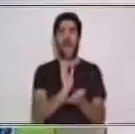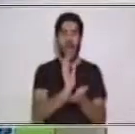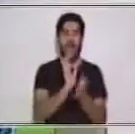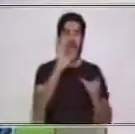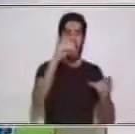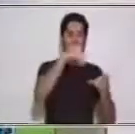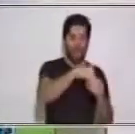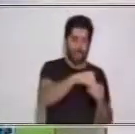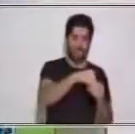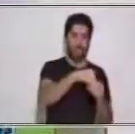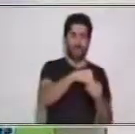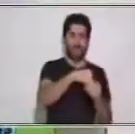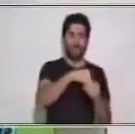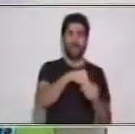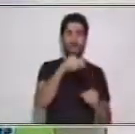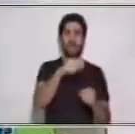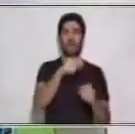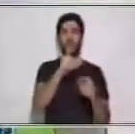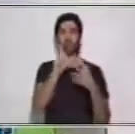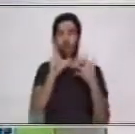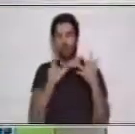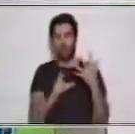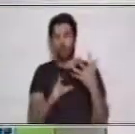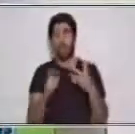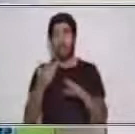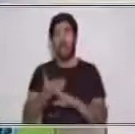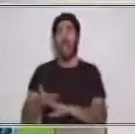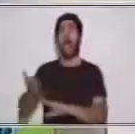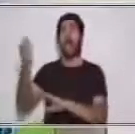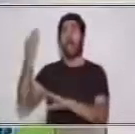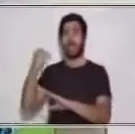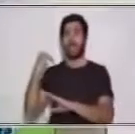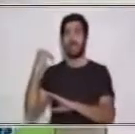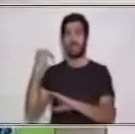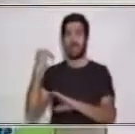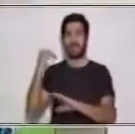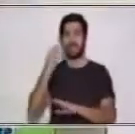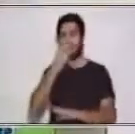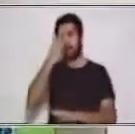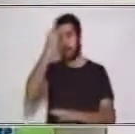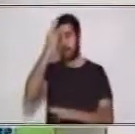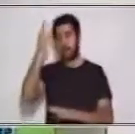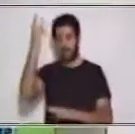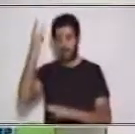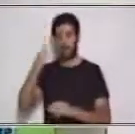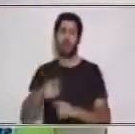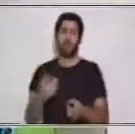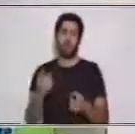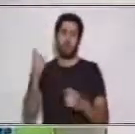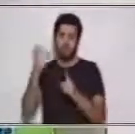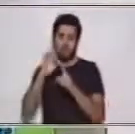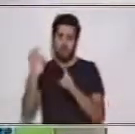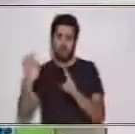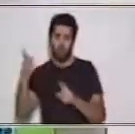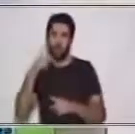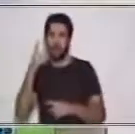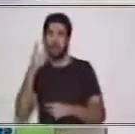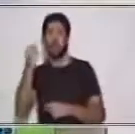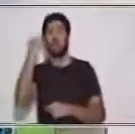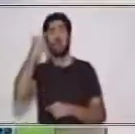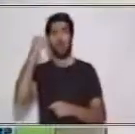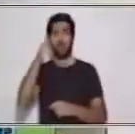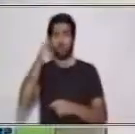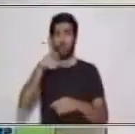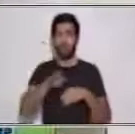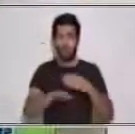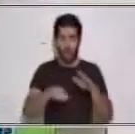nos antecedió, los mayas, ahí ya va teniendo más sentido. Imaginar que mientras camina sobre